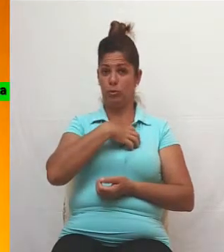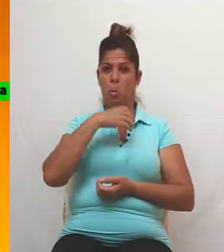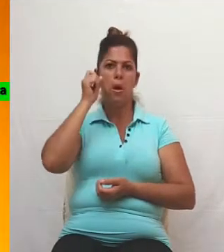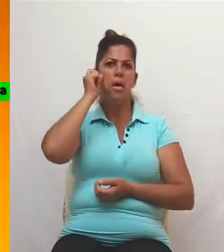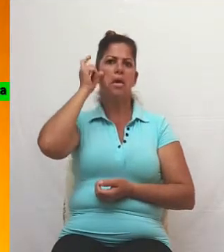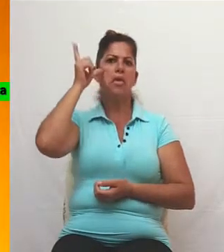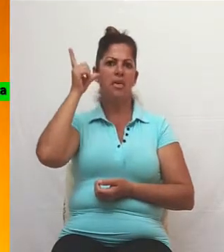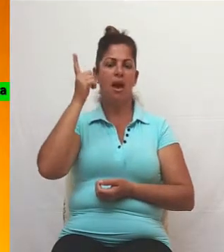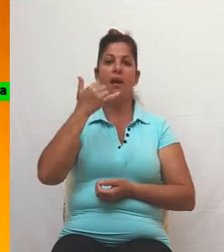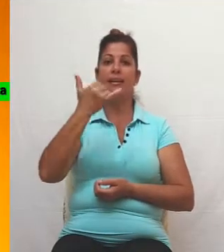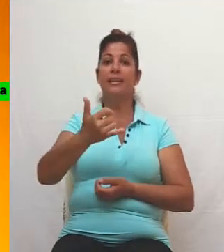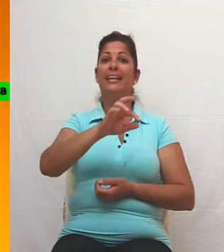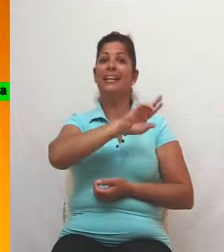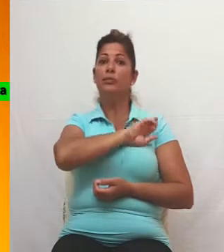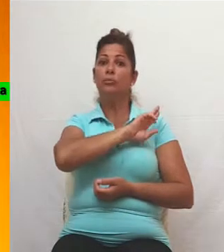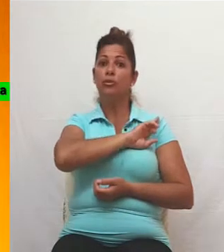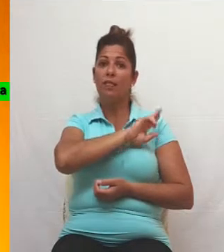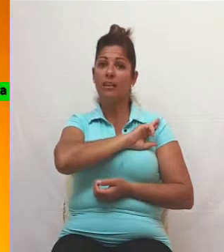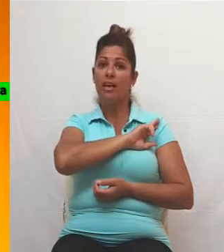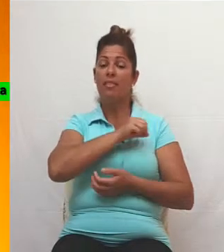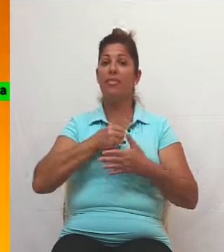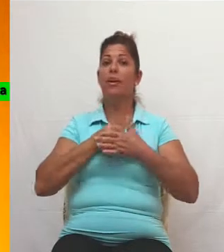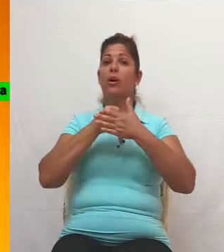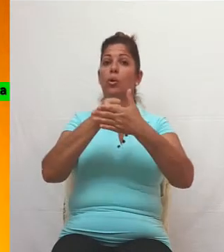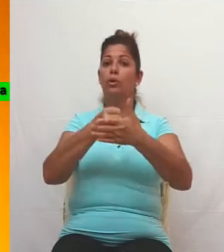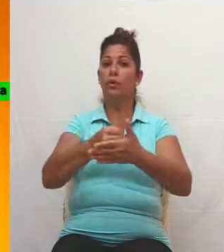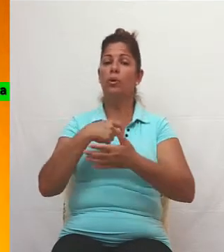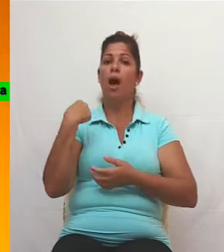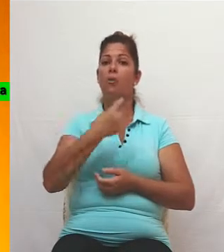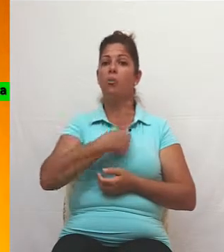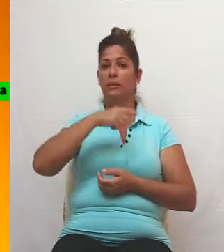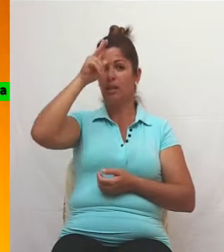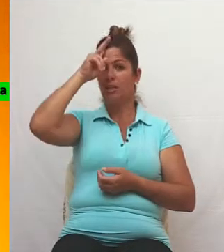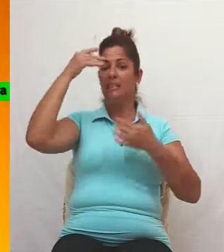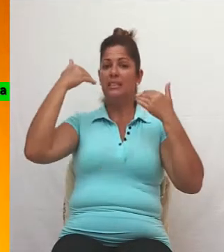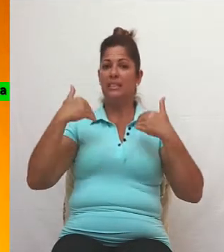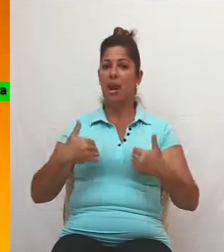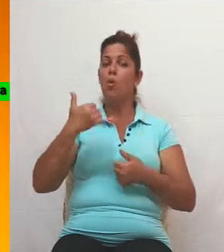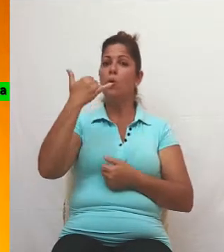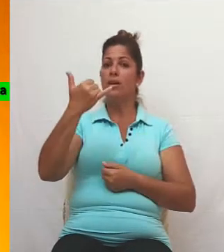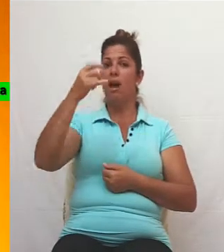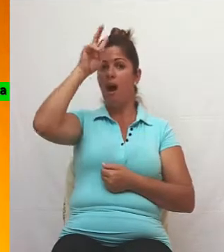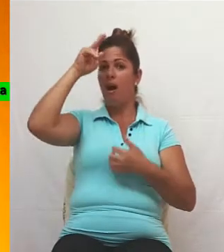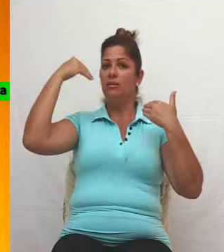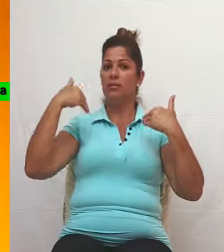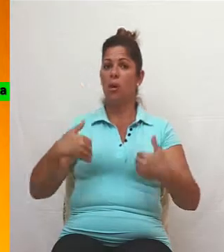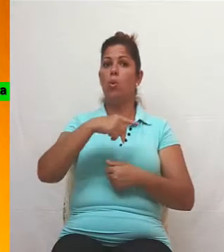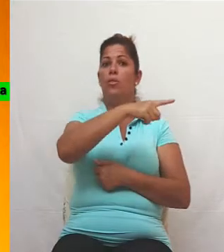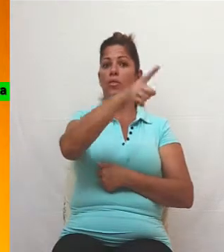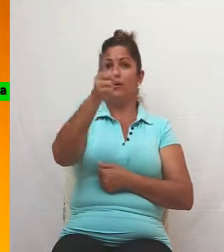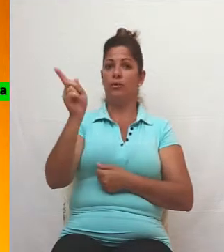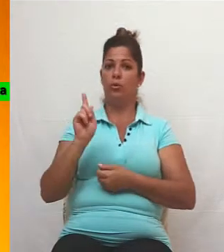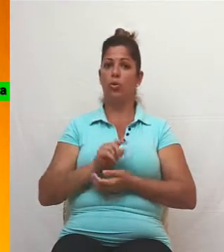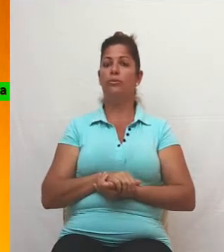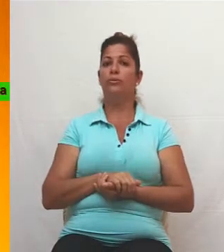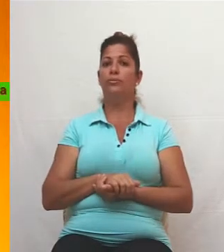tenemos la iniciativa y la responsabilidad de contribuir a nuestra salud y a la salud de